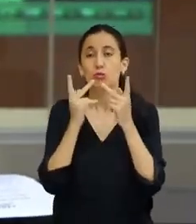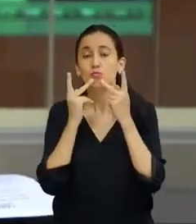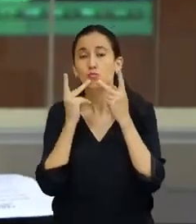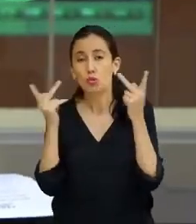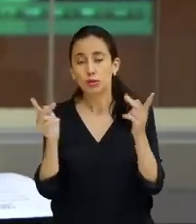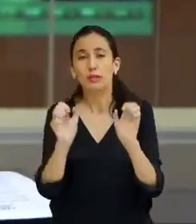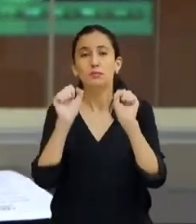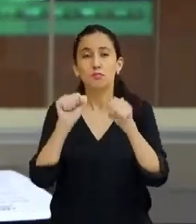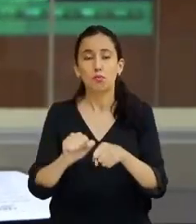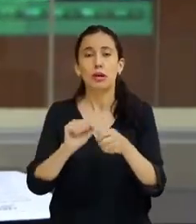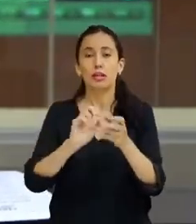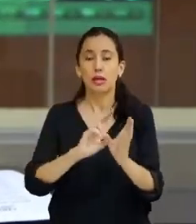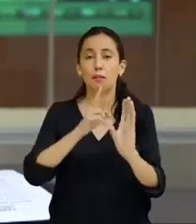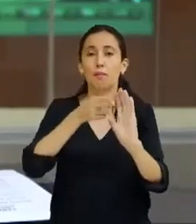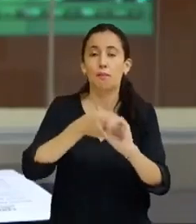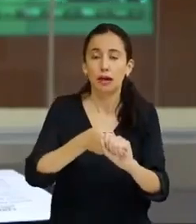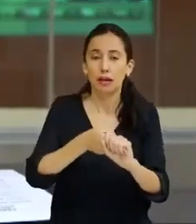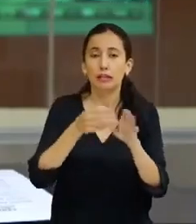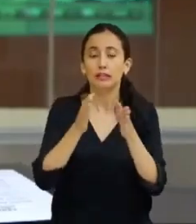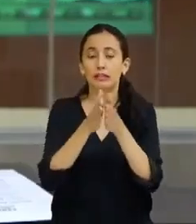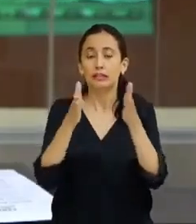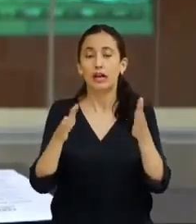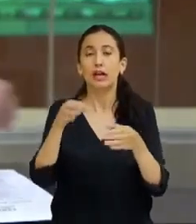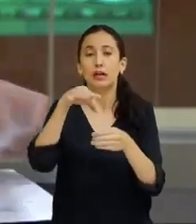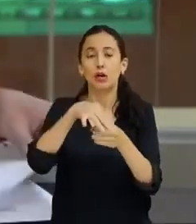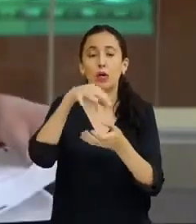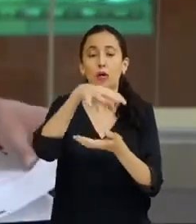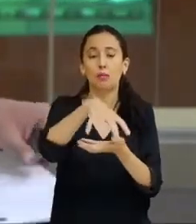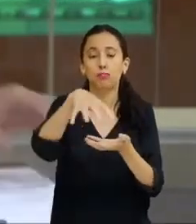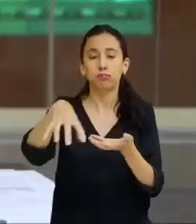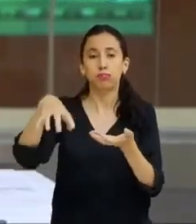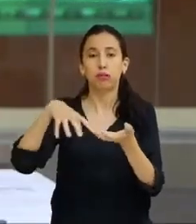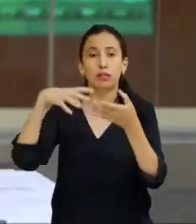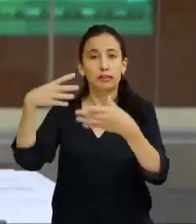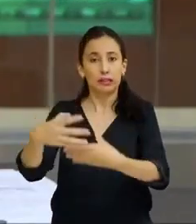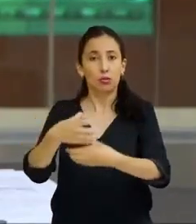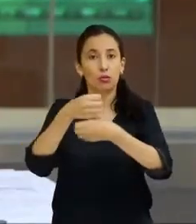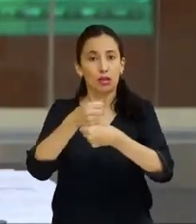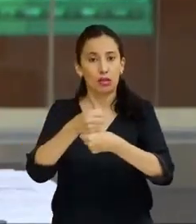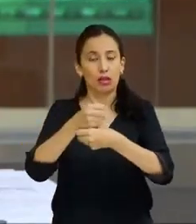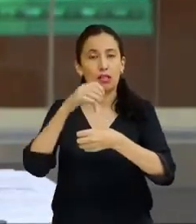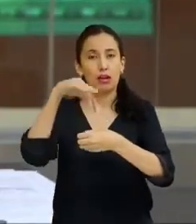participen en las mesas provinciales de seguridad electoral